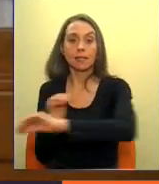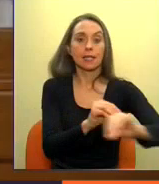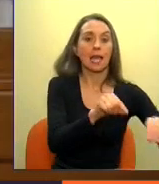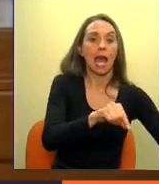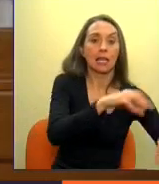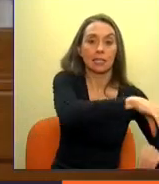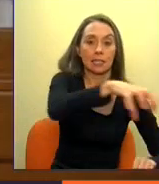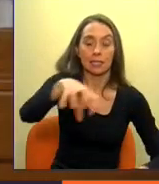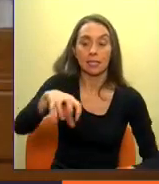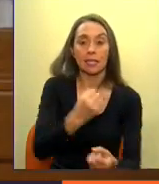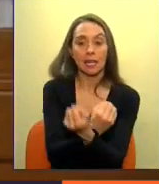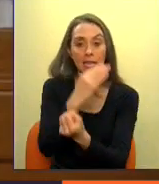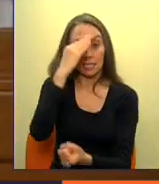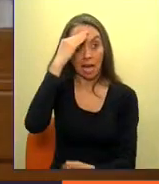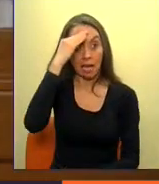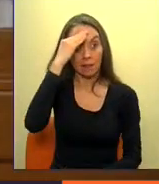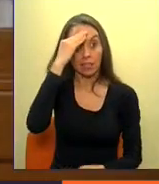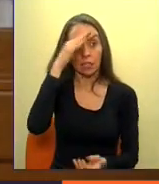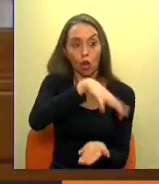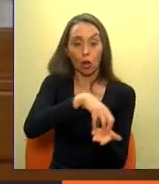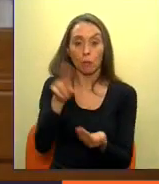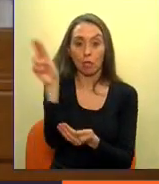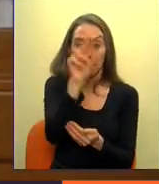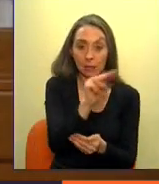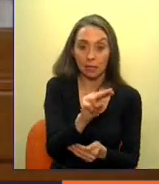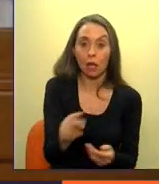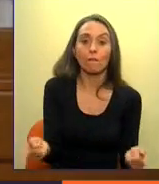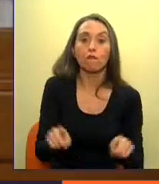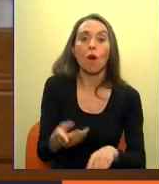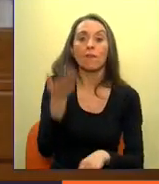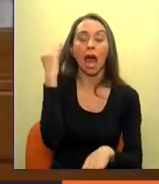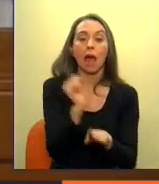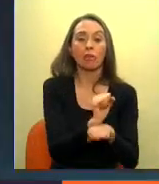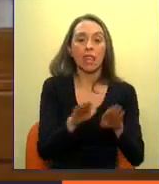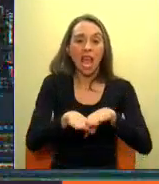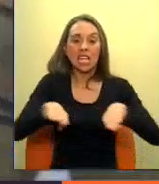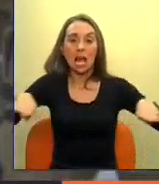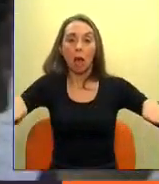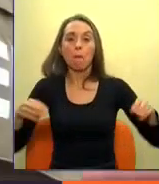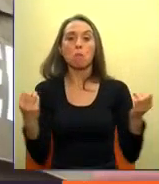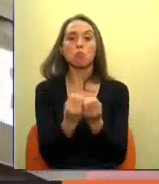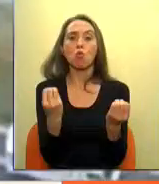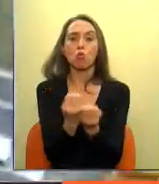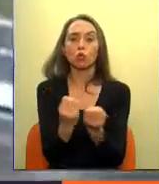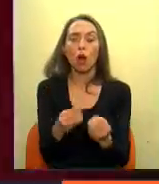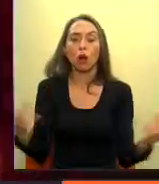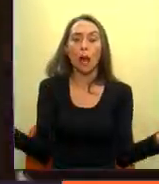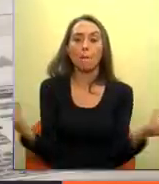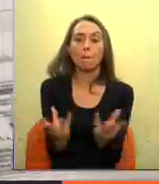recupere su flota vehicular que tenía antes del estallido sociales